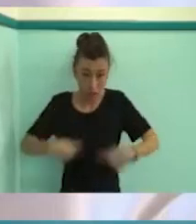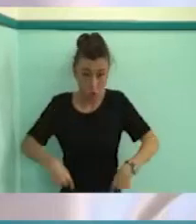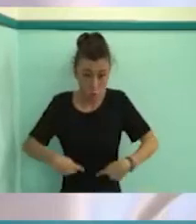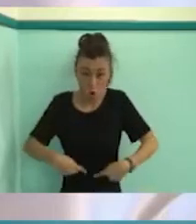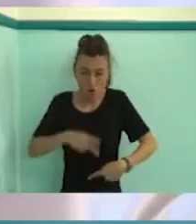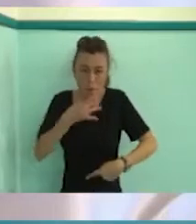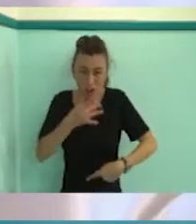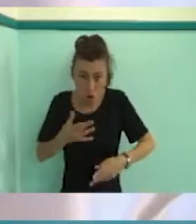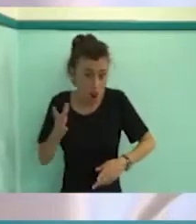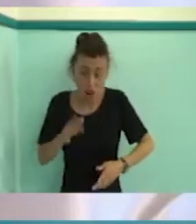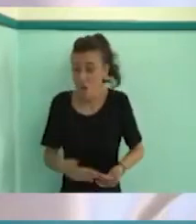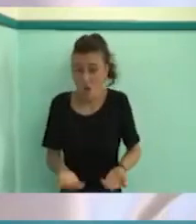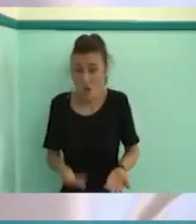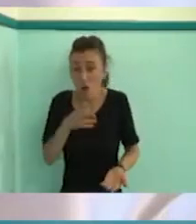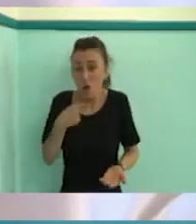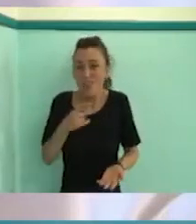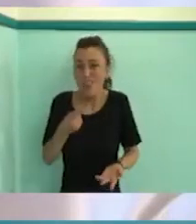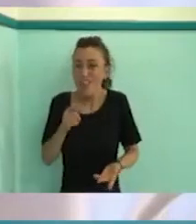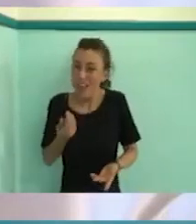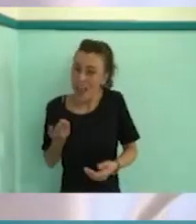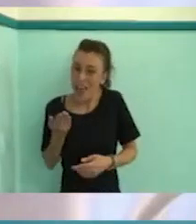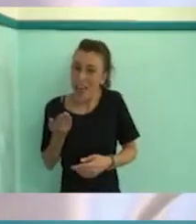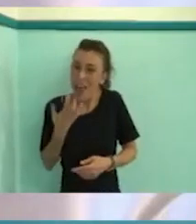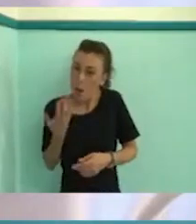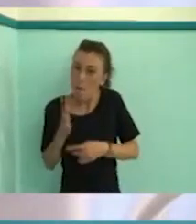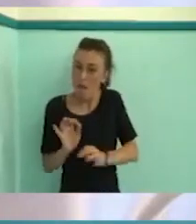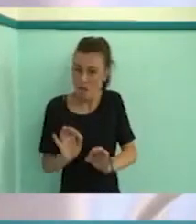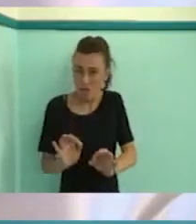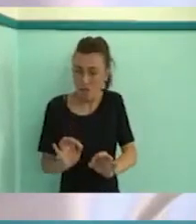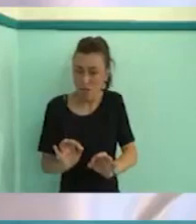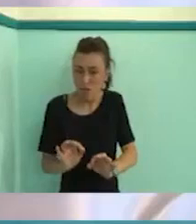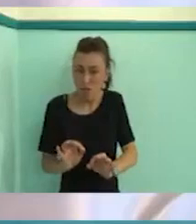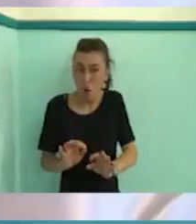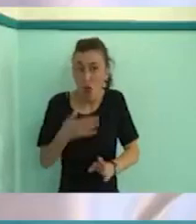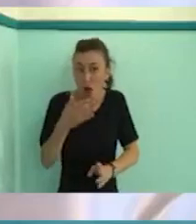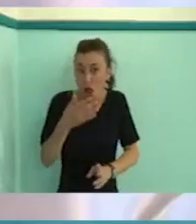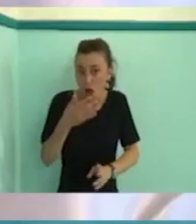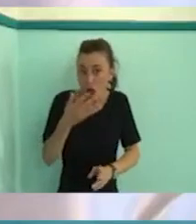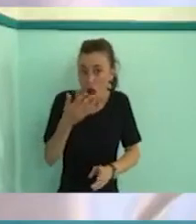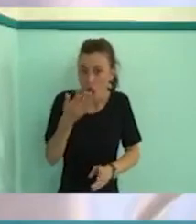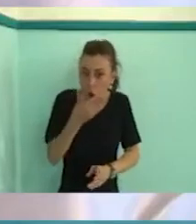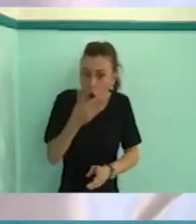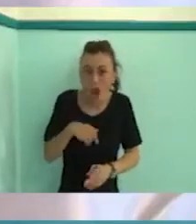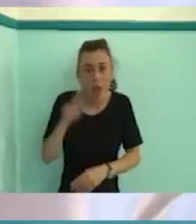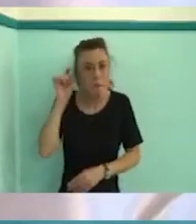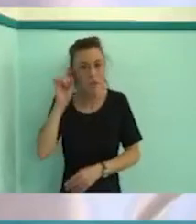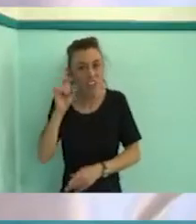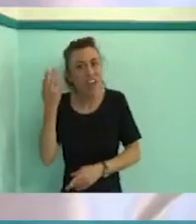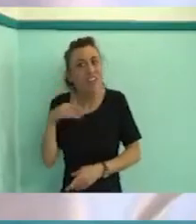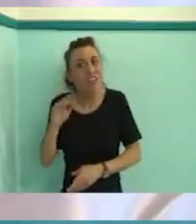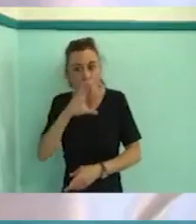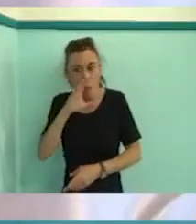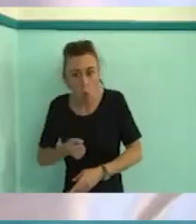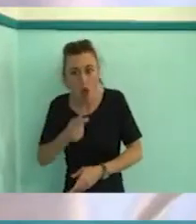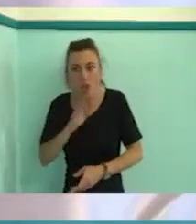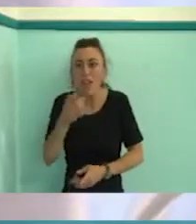ejemplo de que no no o esa profesora no en el co mi profesora eran unas brujas pero sin embargo Ahora hay profesoras tío que son super majas y que les hablan un montón